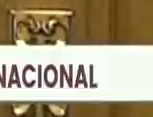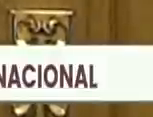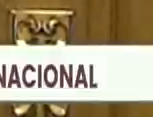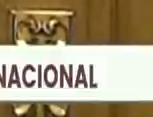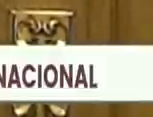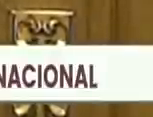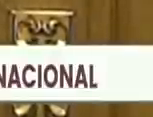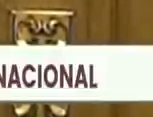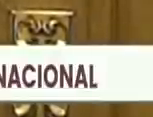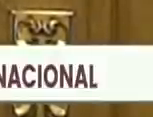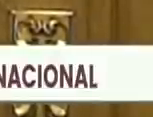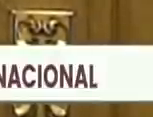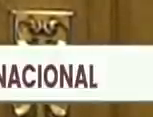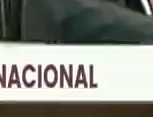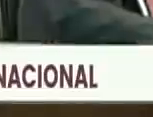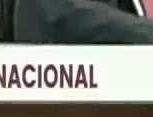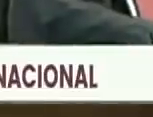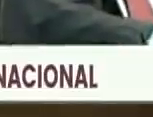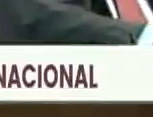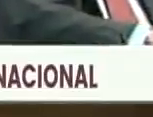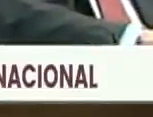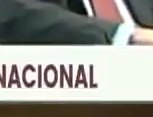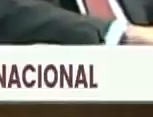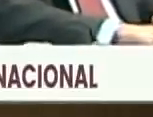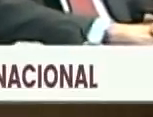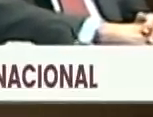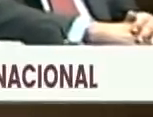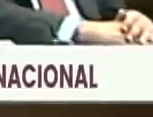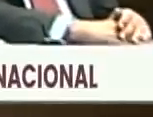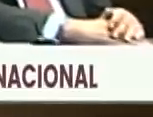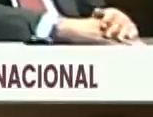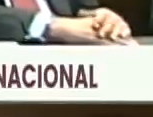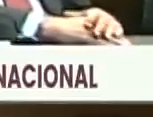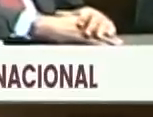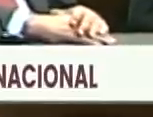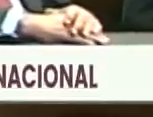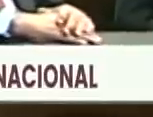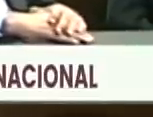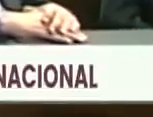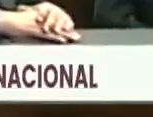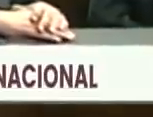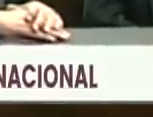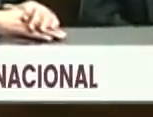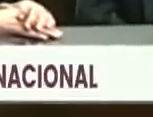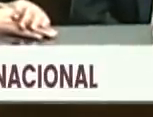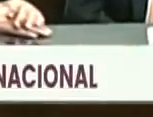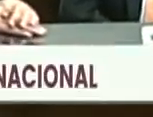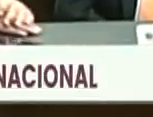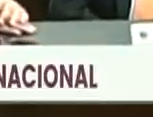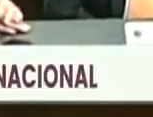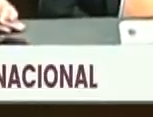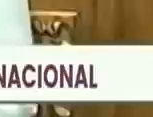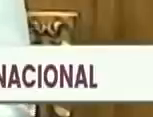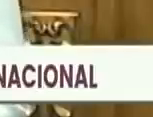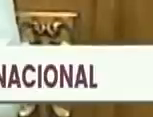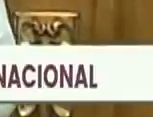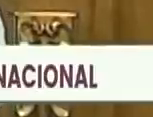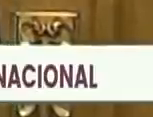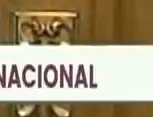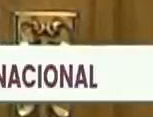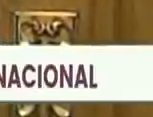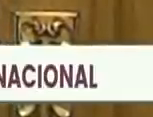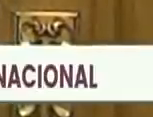y diputadas de la oposición democrática venezolana. Es una composición de una nueva